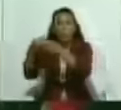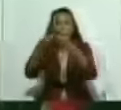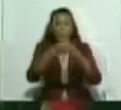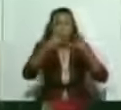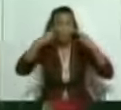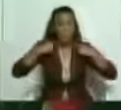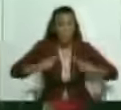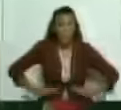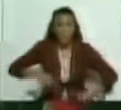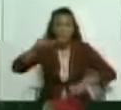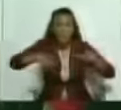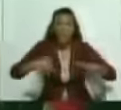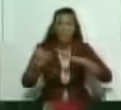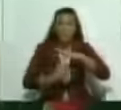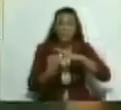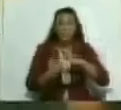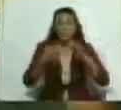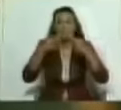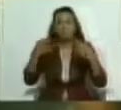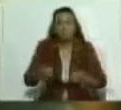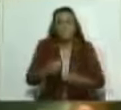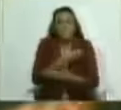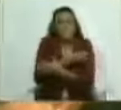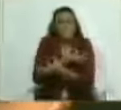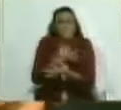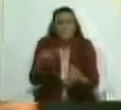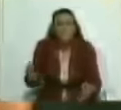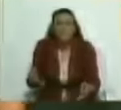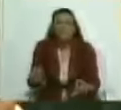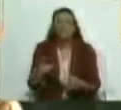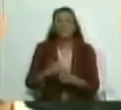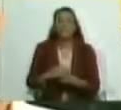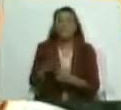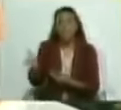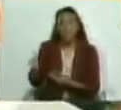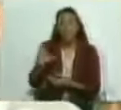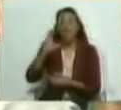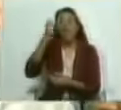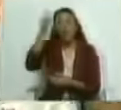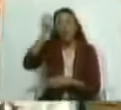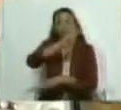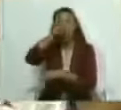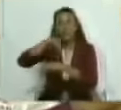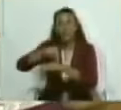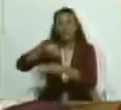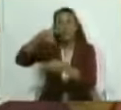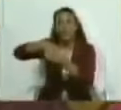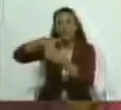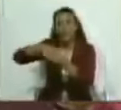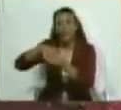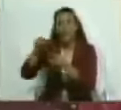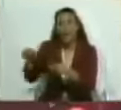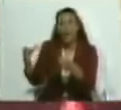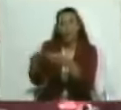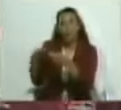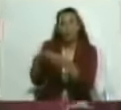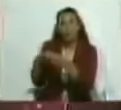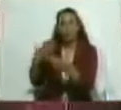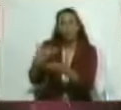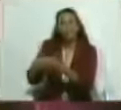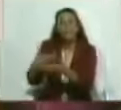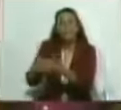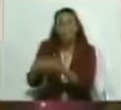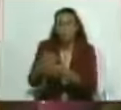humanos de una institución tan valiosa como es el Consejo Nacional Electoral. A ellos nuestro testimonio